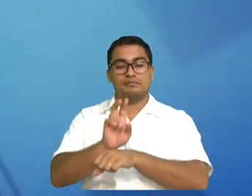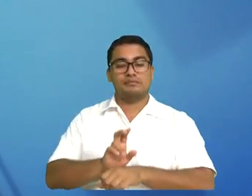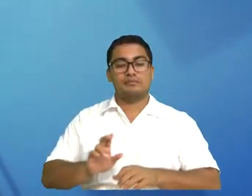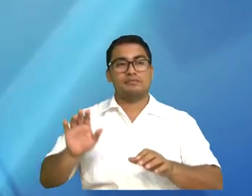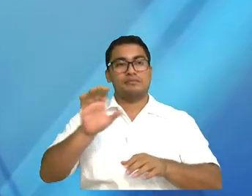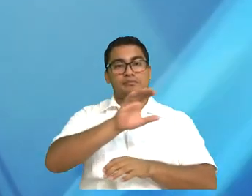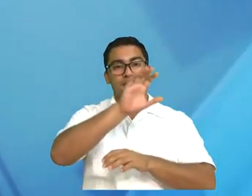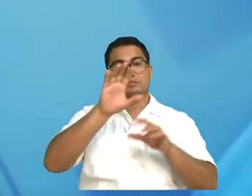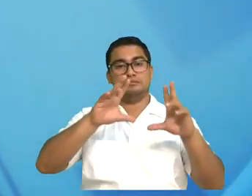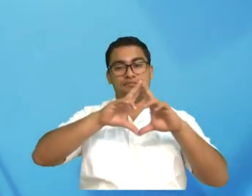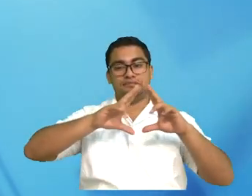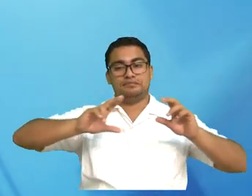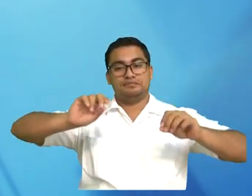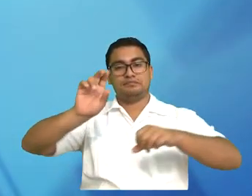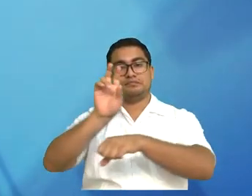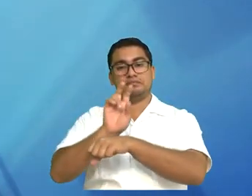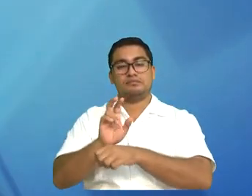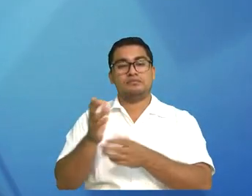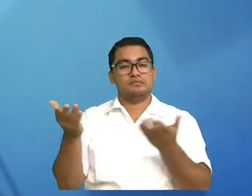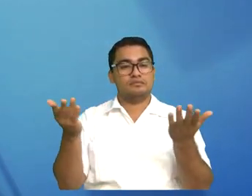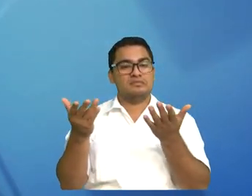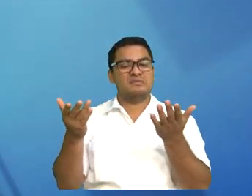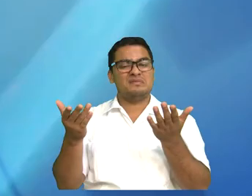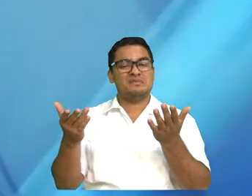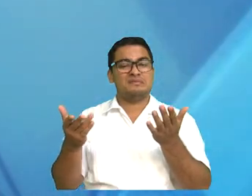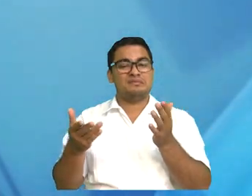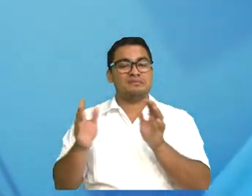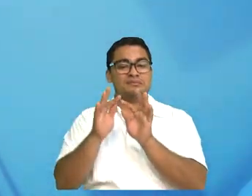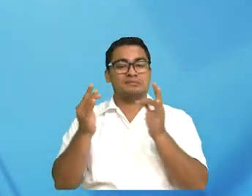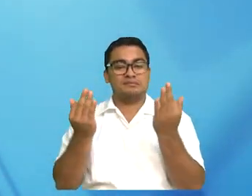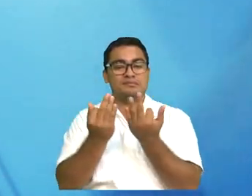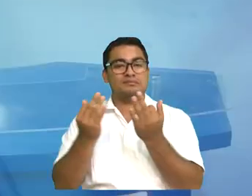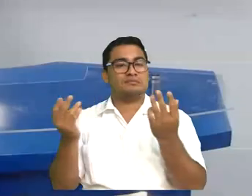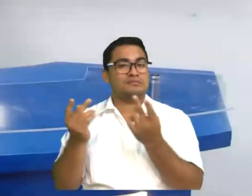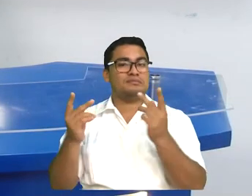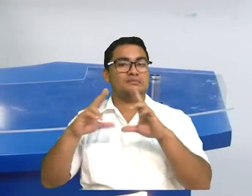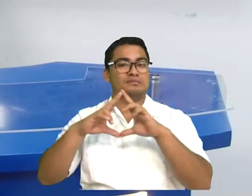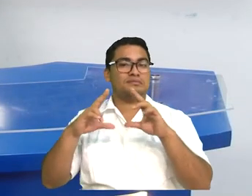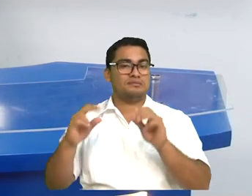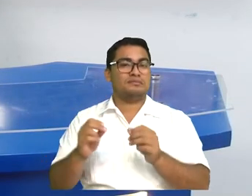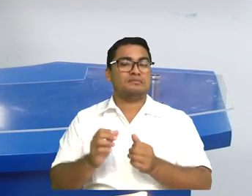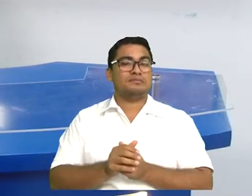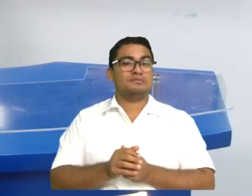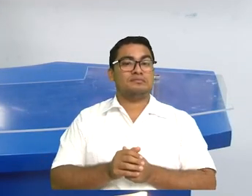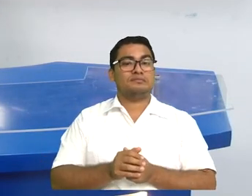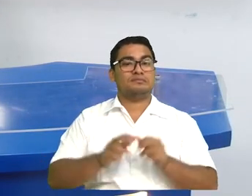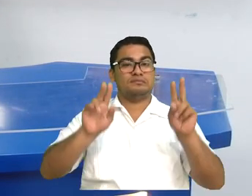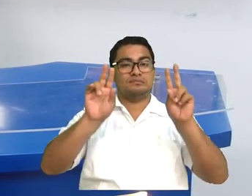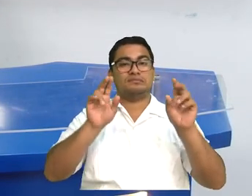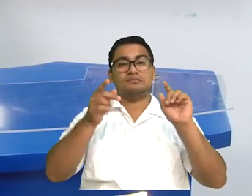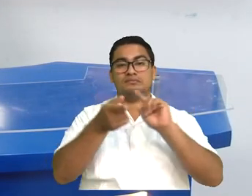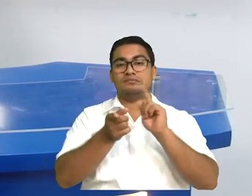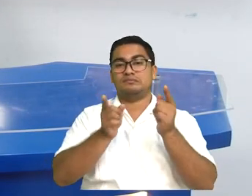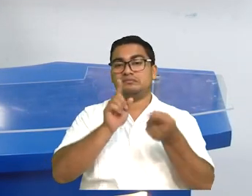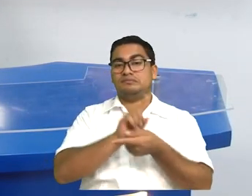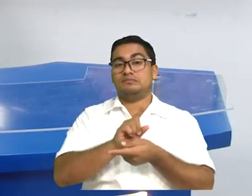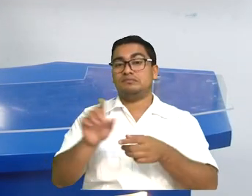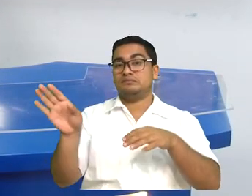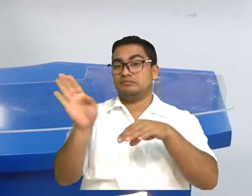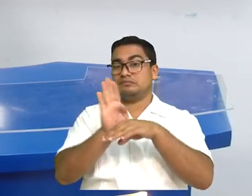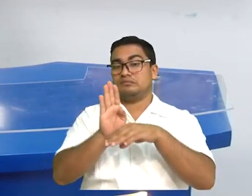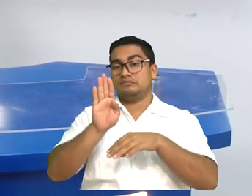país con el acompañamiento de las familias nicaragüenses. Cambiamos de tema. El